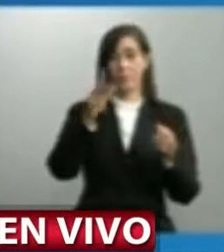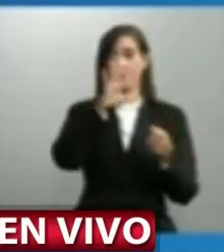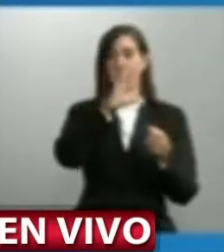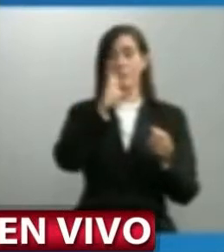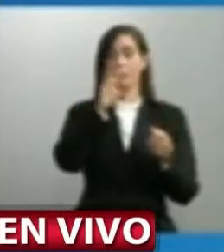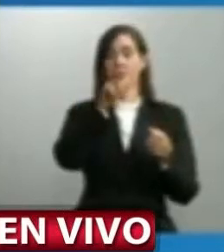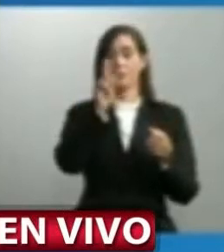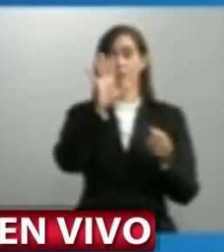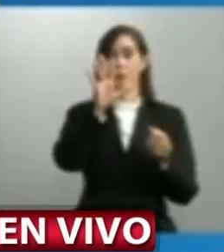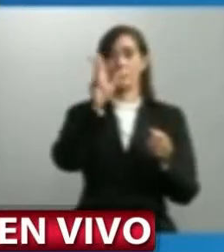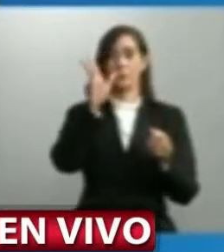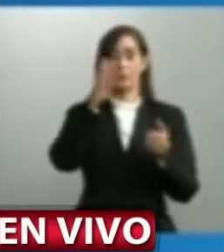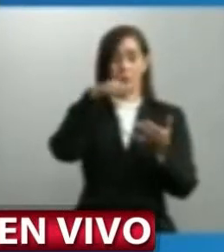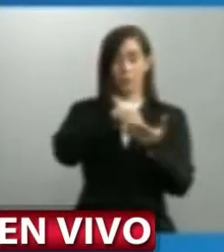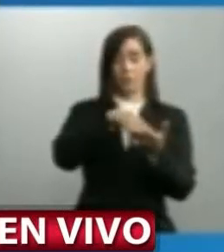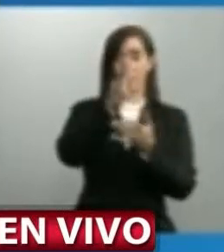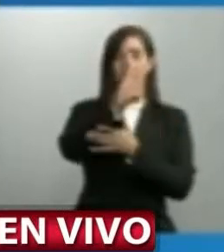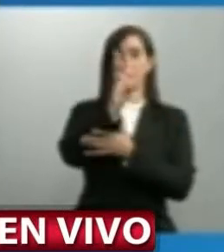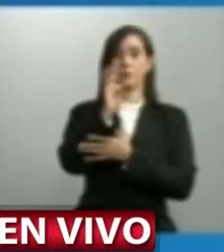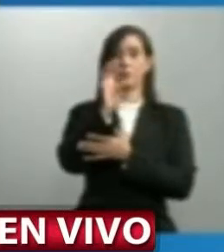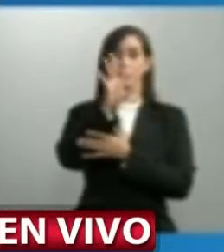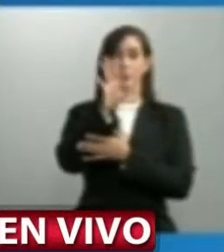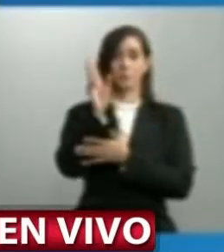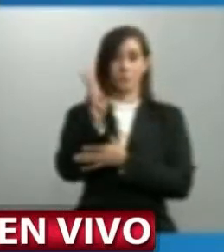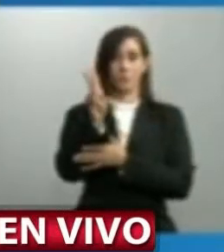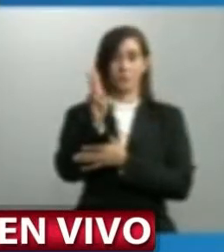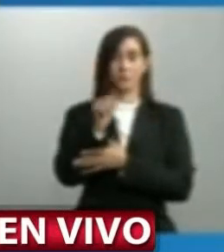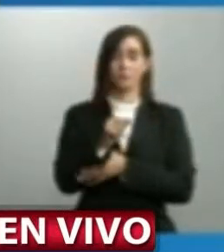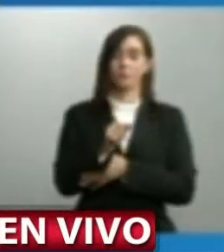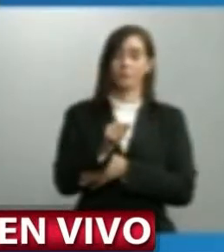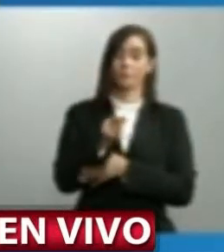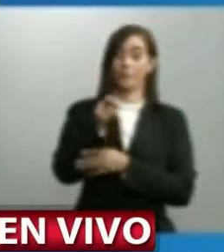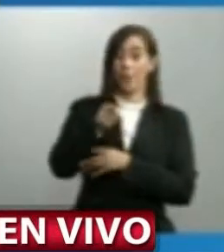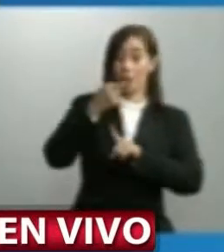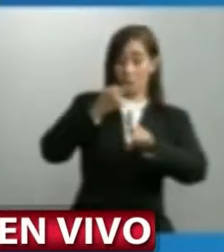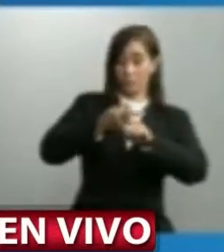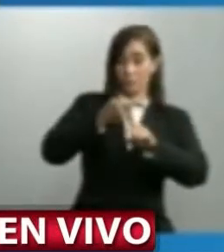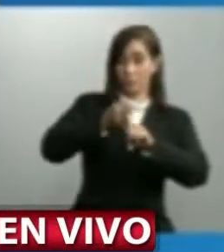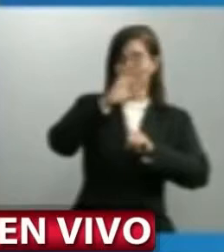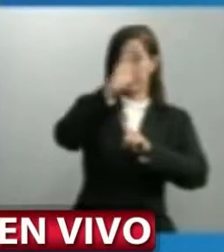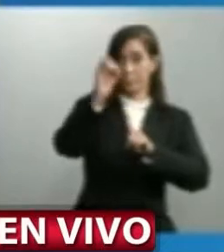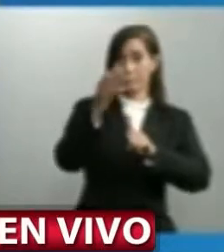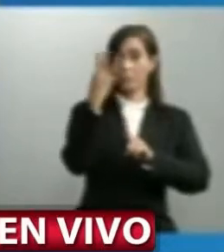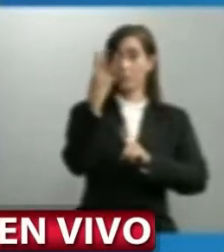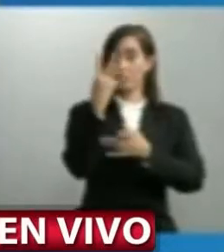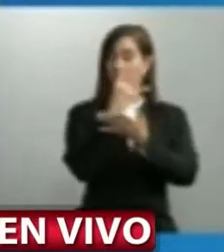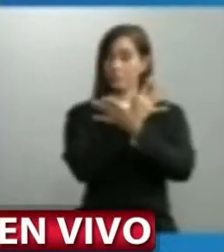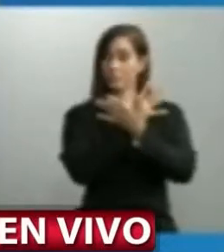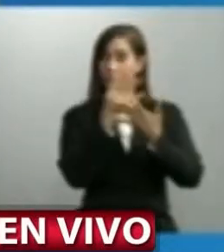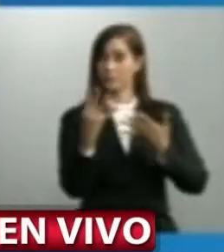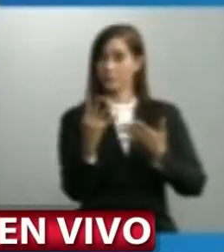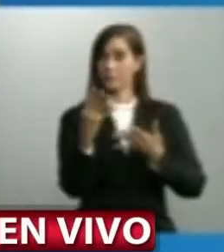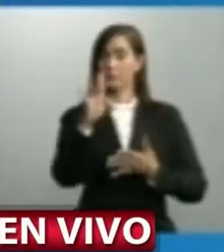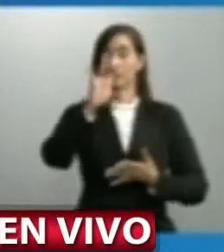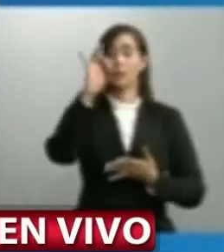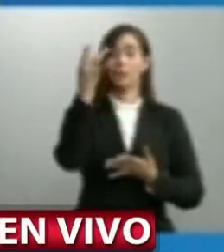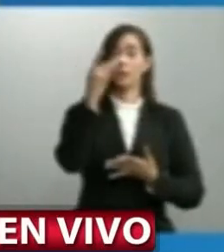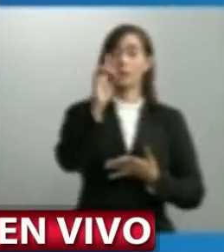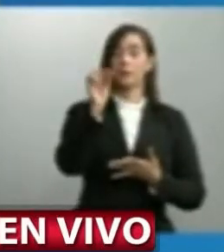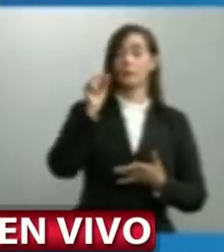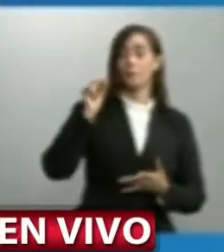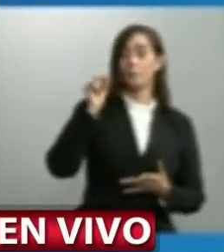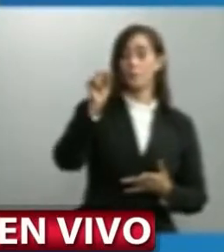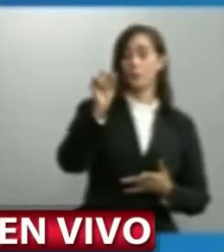54.535. La tasa de positividad en las últimas cuatro semanas,